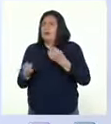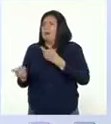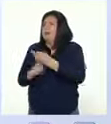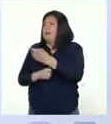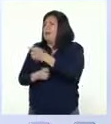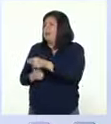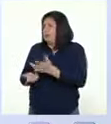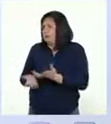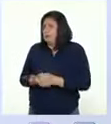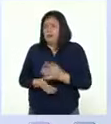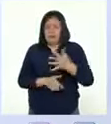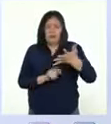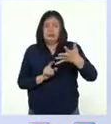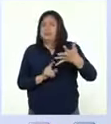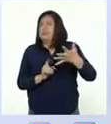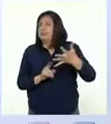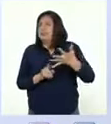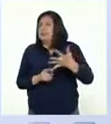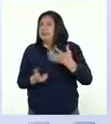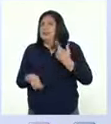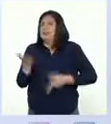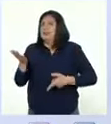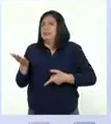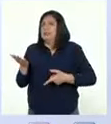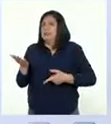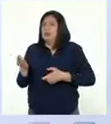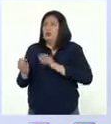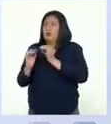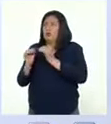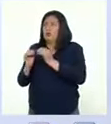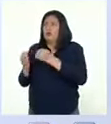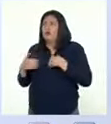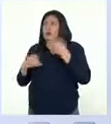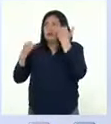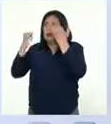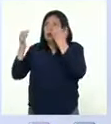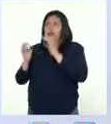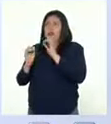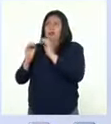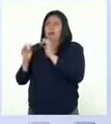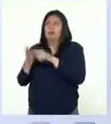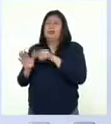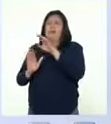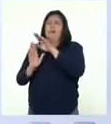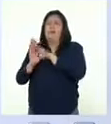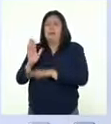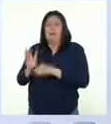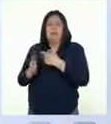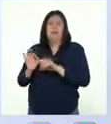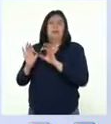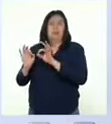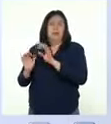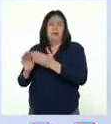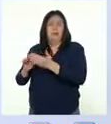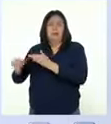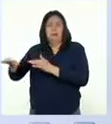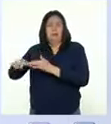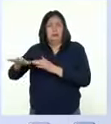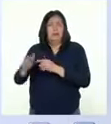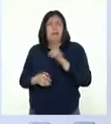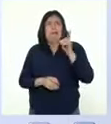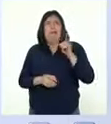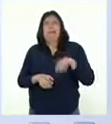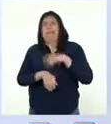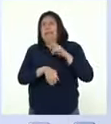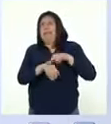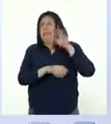afecta? Y quinto, ¿qué alternativa de solución propondrías para reducir la vulnerabilidad de la población